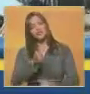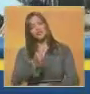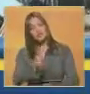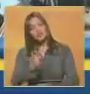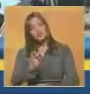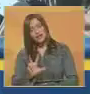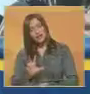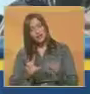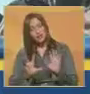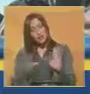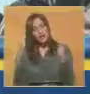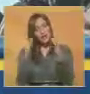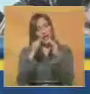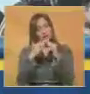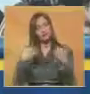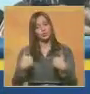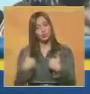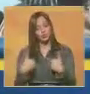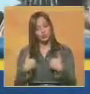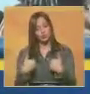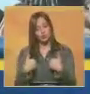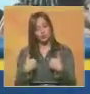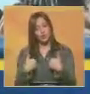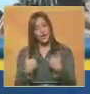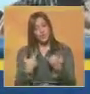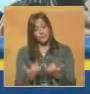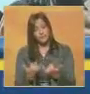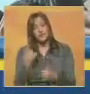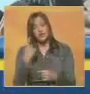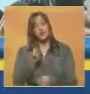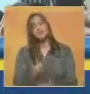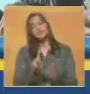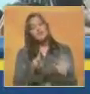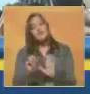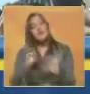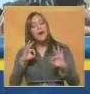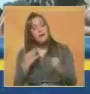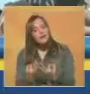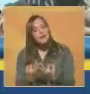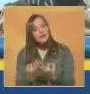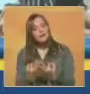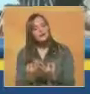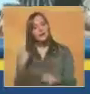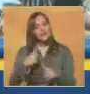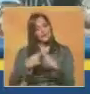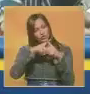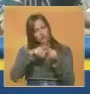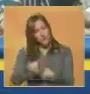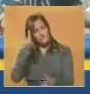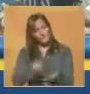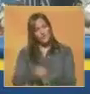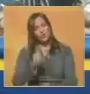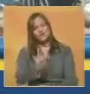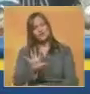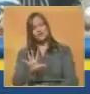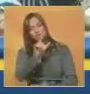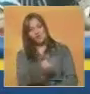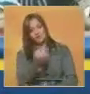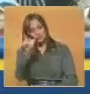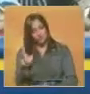238 viviendas afectadas eh 260 familias y para un total de 1045